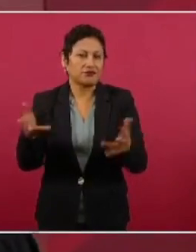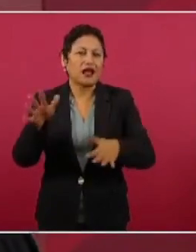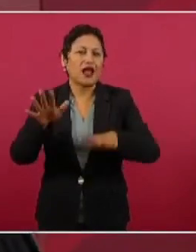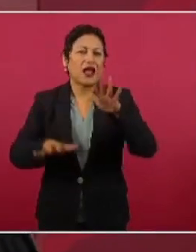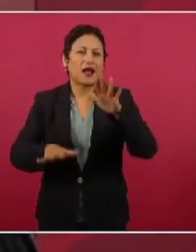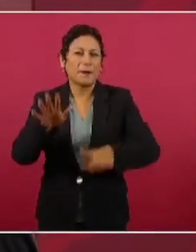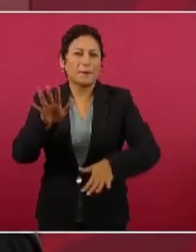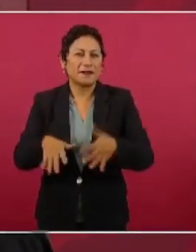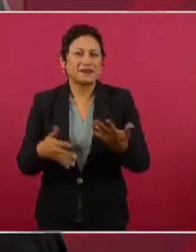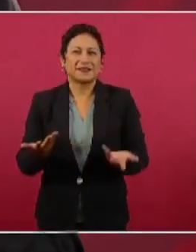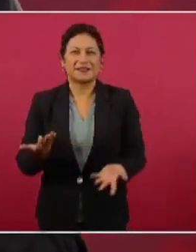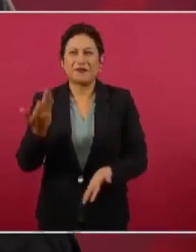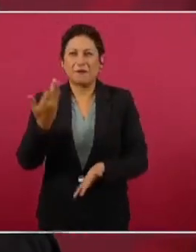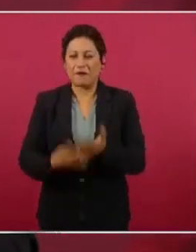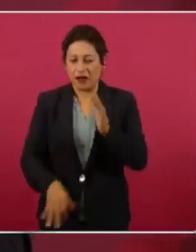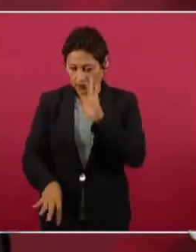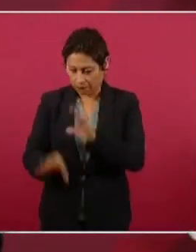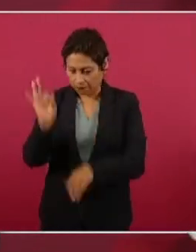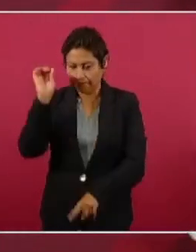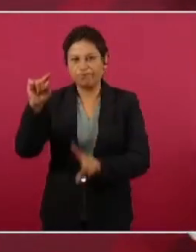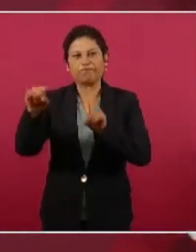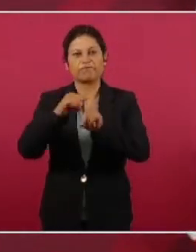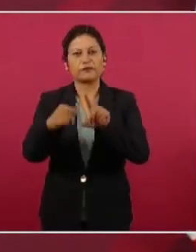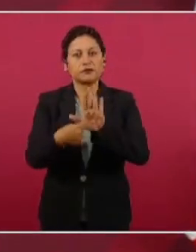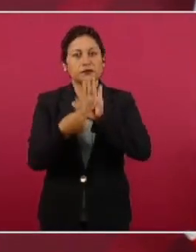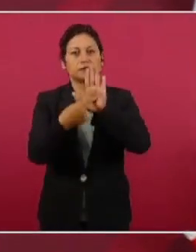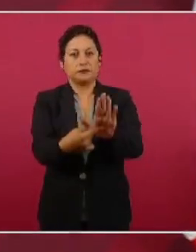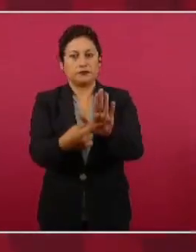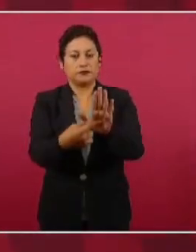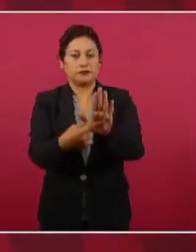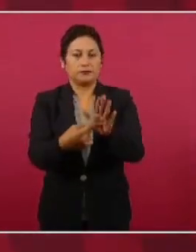y como que también ayuda